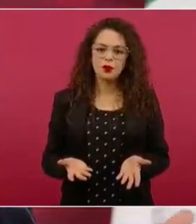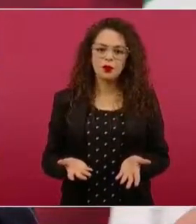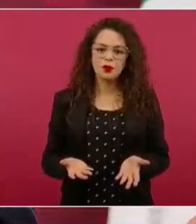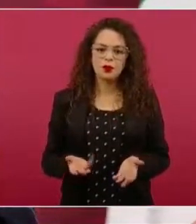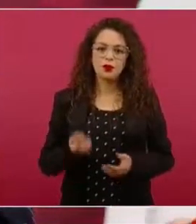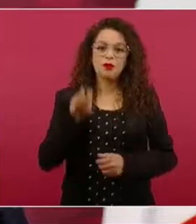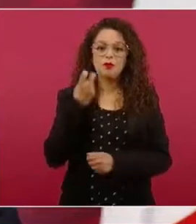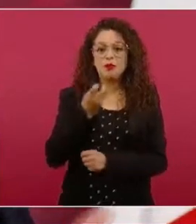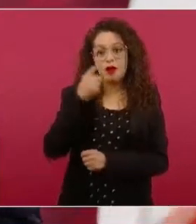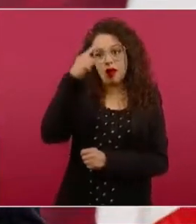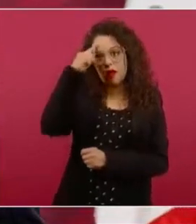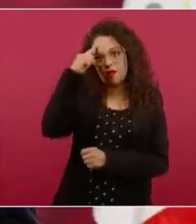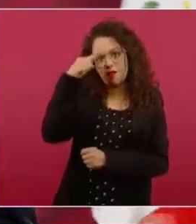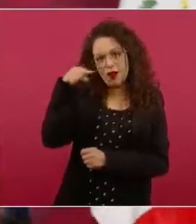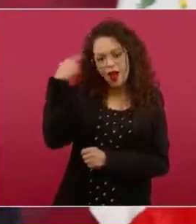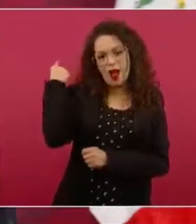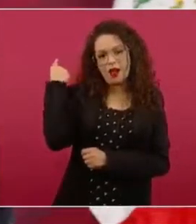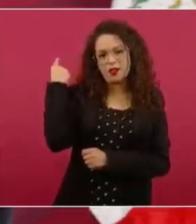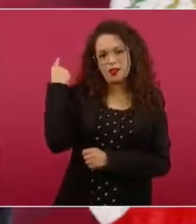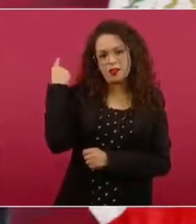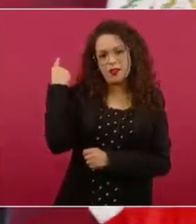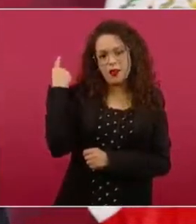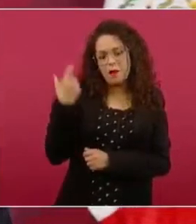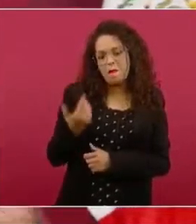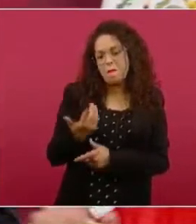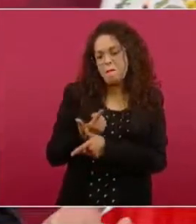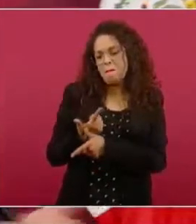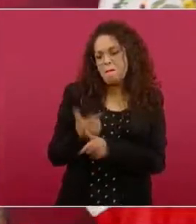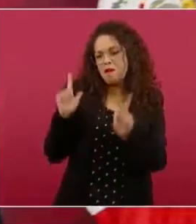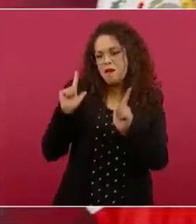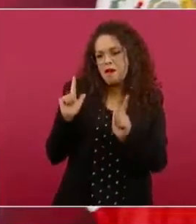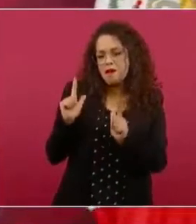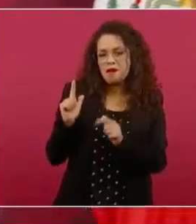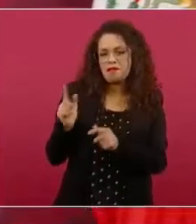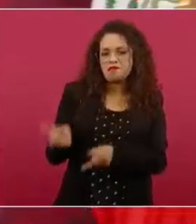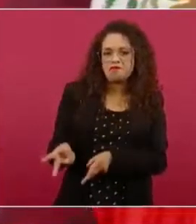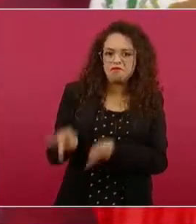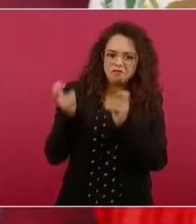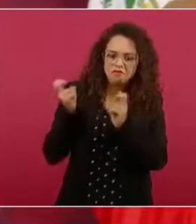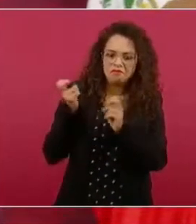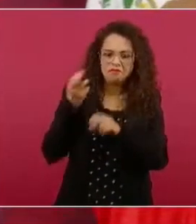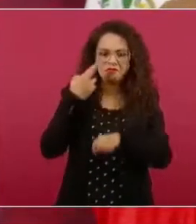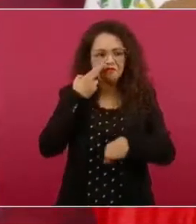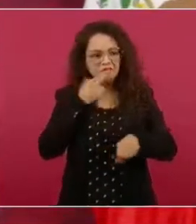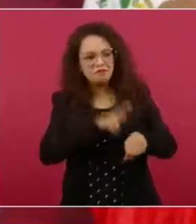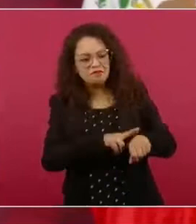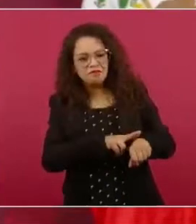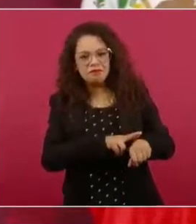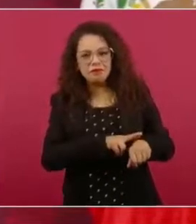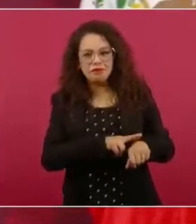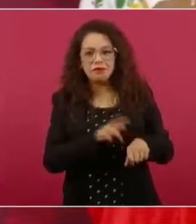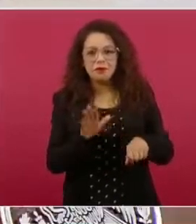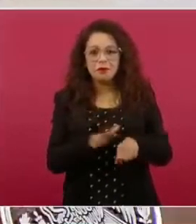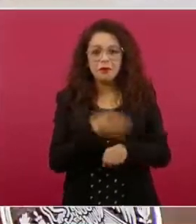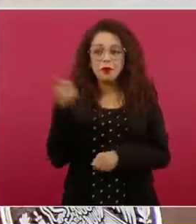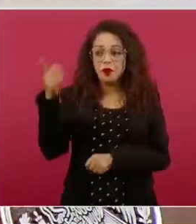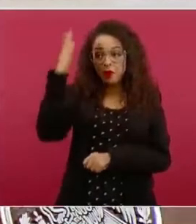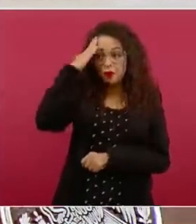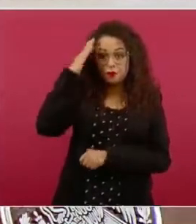tenían licencia para robar, para delinquir. Si lo hacían los de arriba,